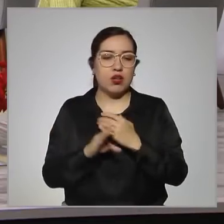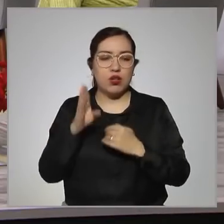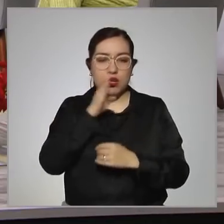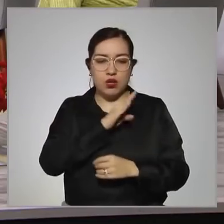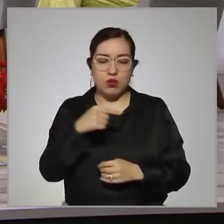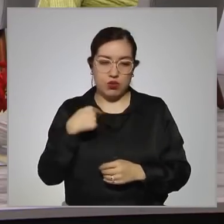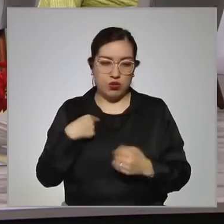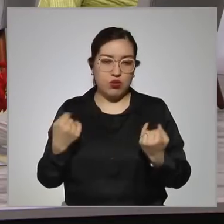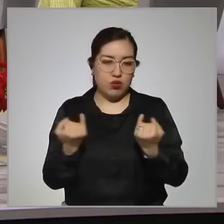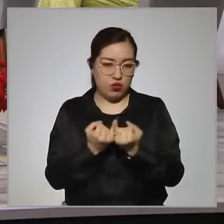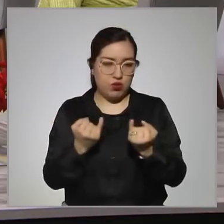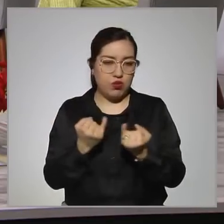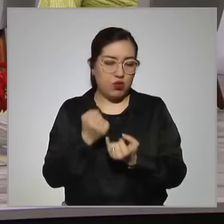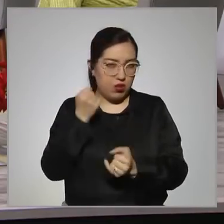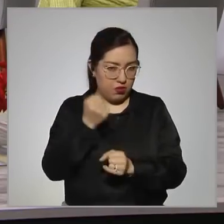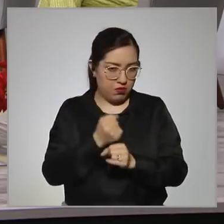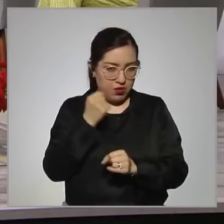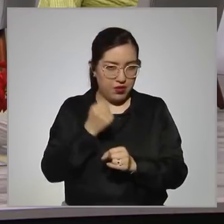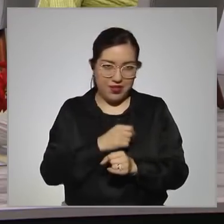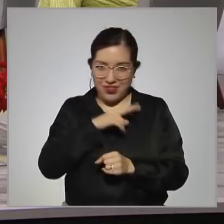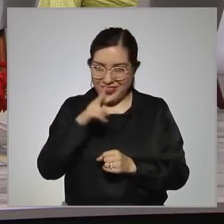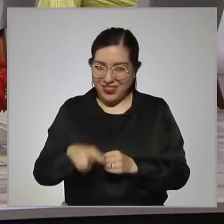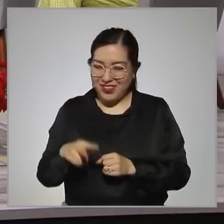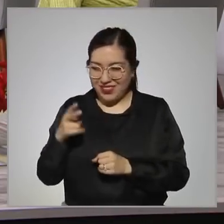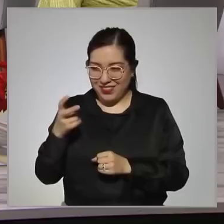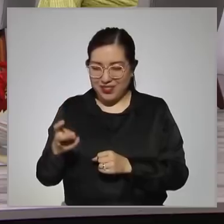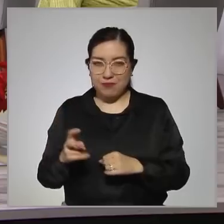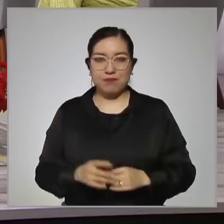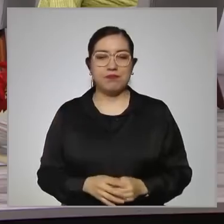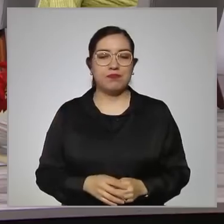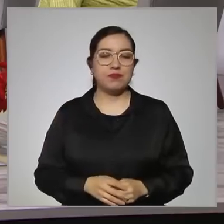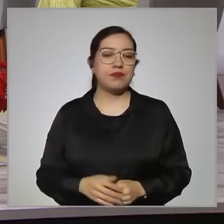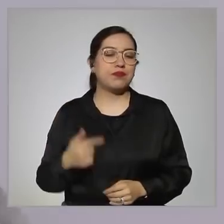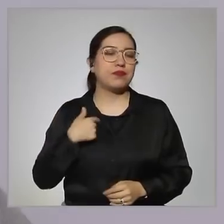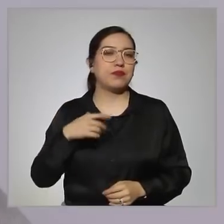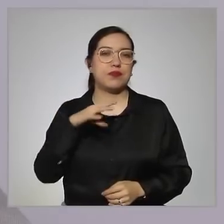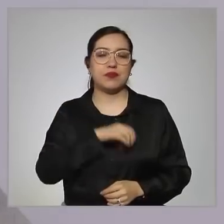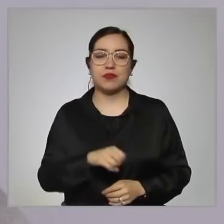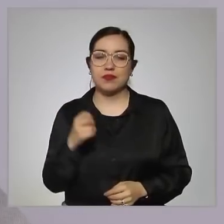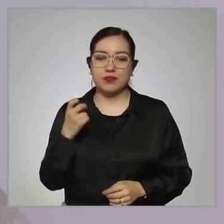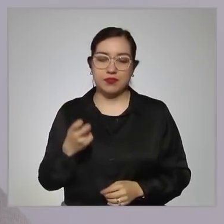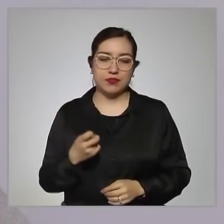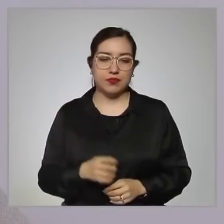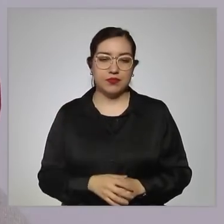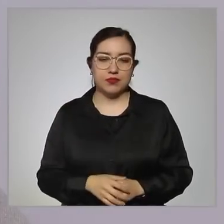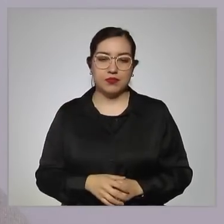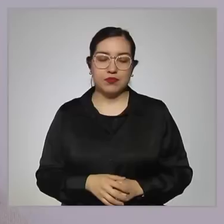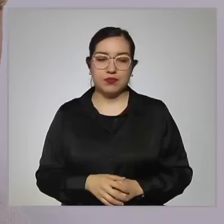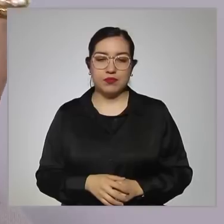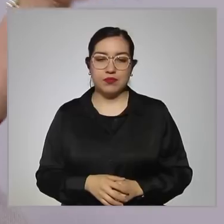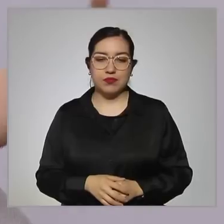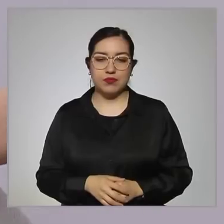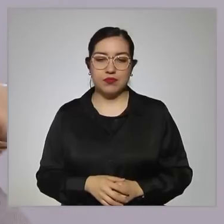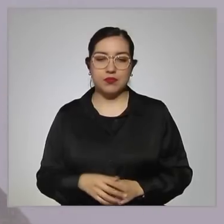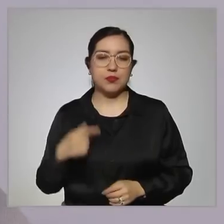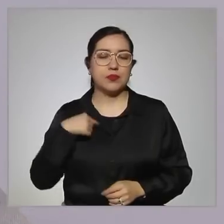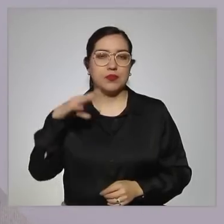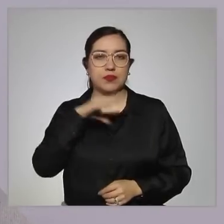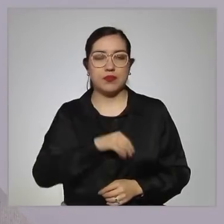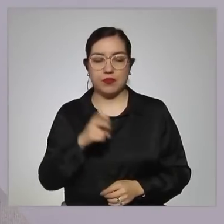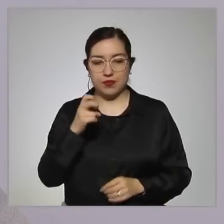venga lo practico, ¿eh? Yo, por ejemplo, sí. A mí me encanta hacer una limpieza